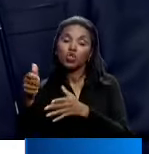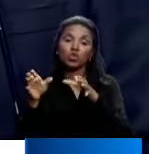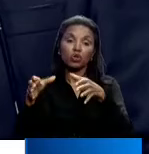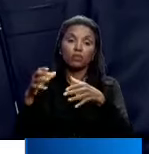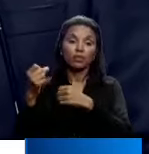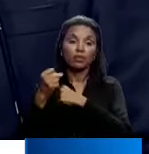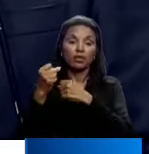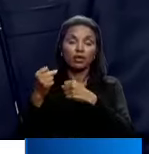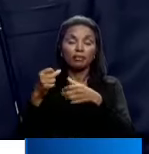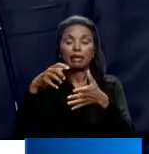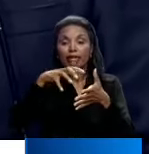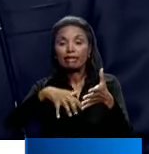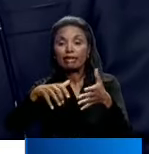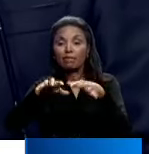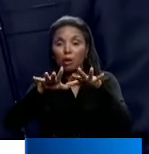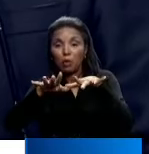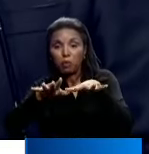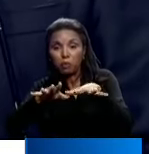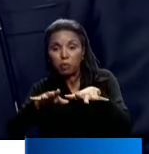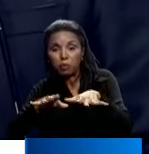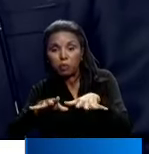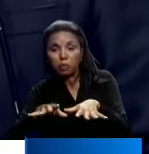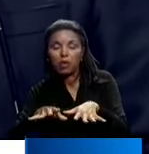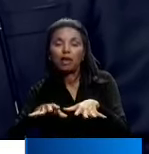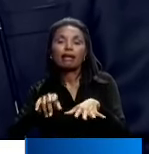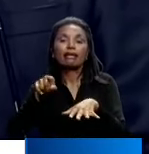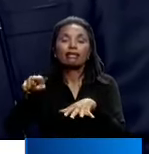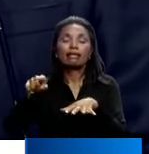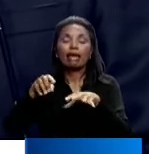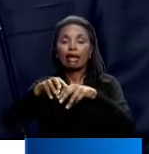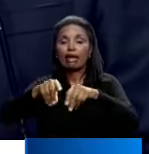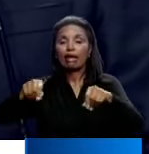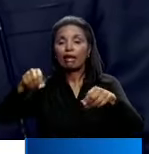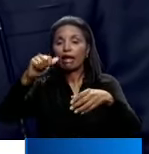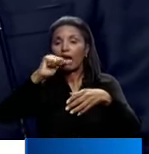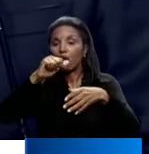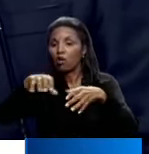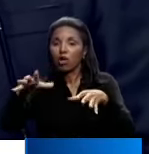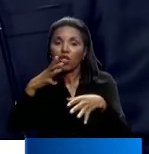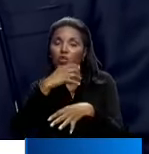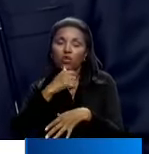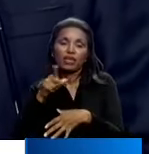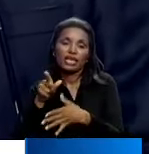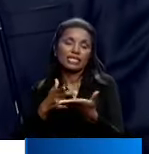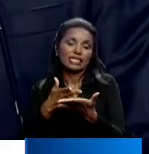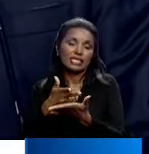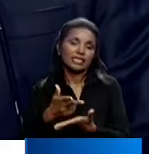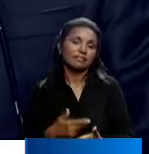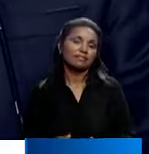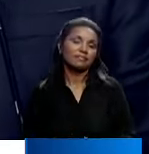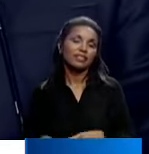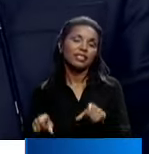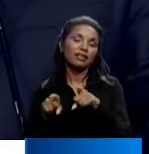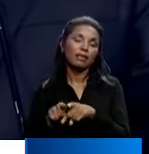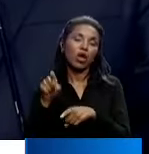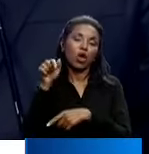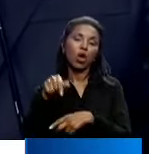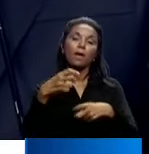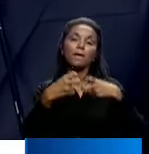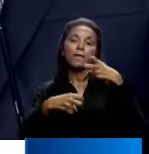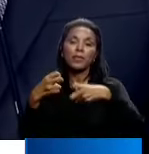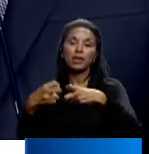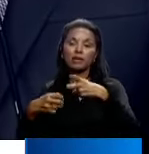los represaran, y así se secaron los campos, así se secaron nuestros productores de granos en la provincia de Chiriquí, y así tenemos hoy